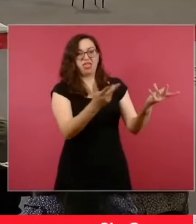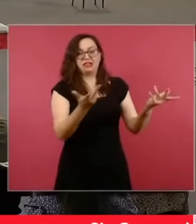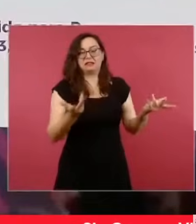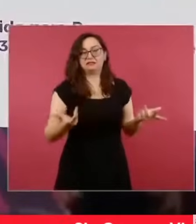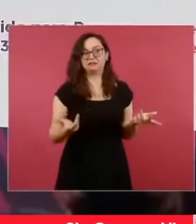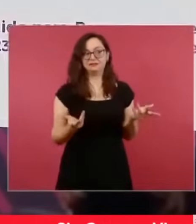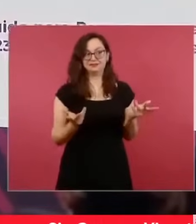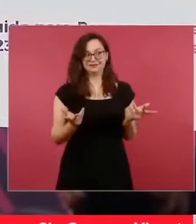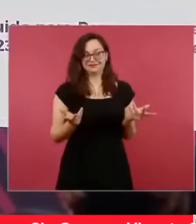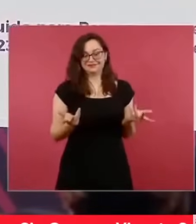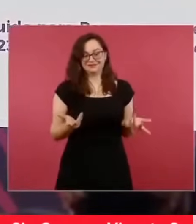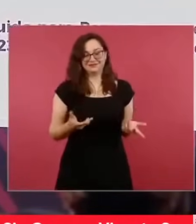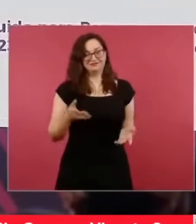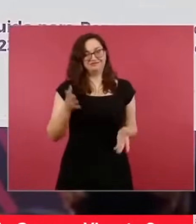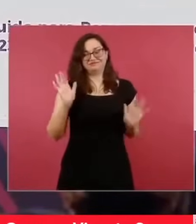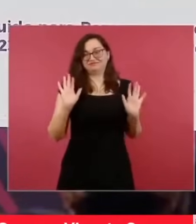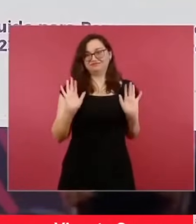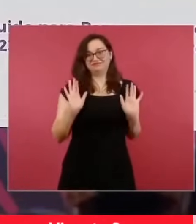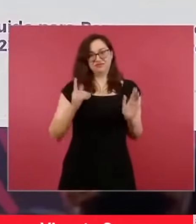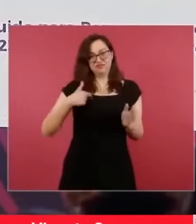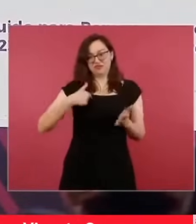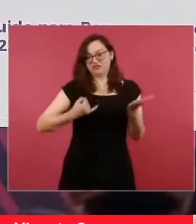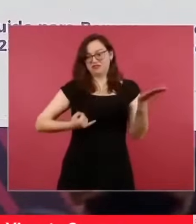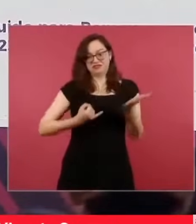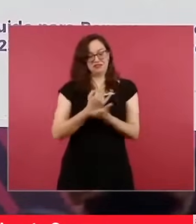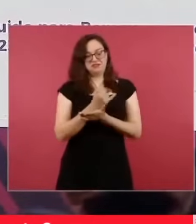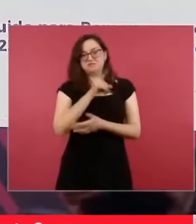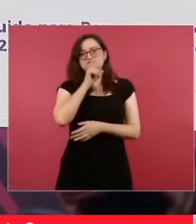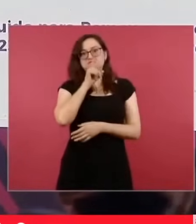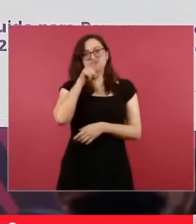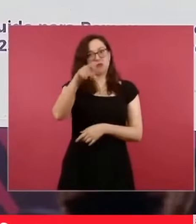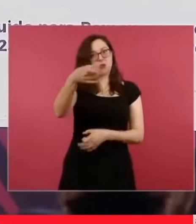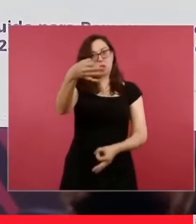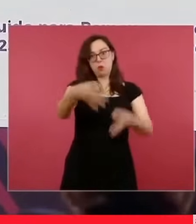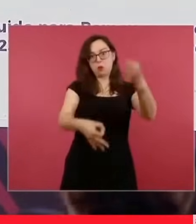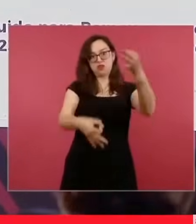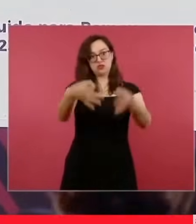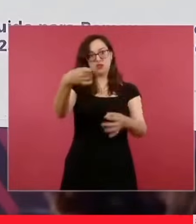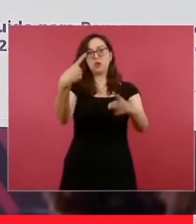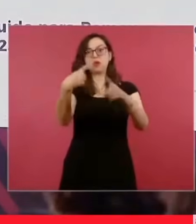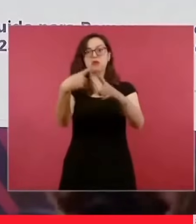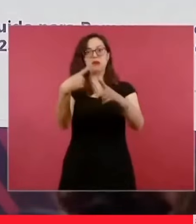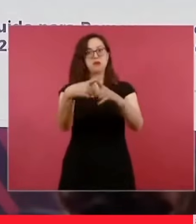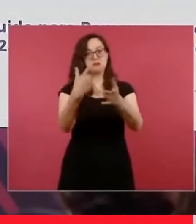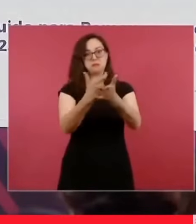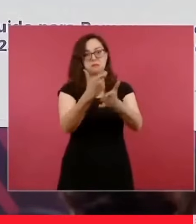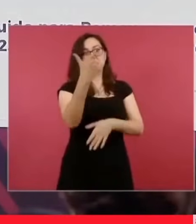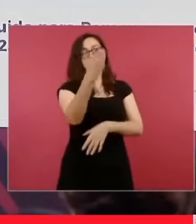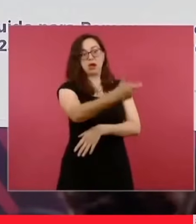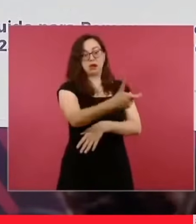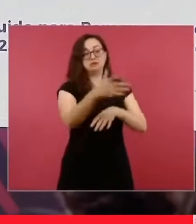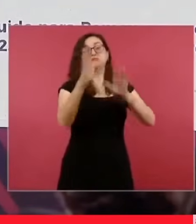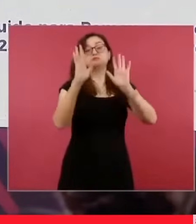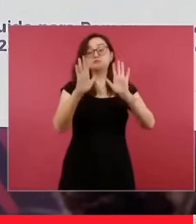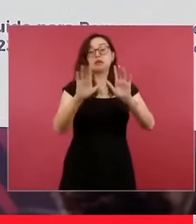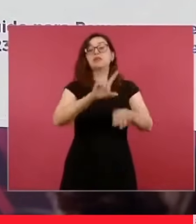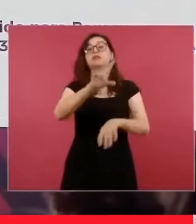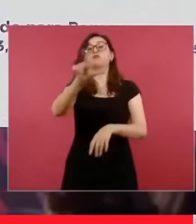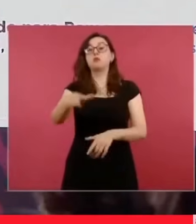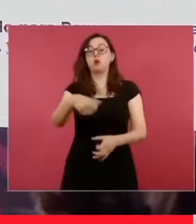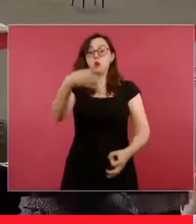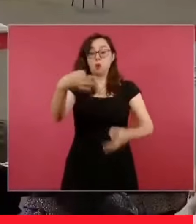dinero y el juez decide. Y mediante una resolución judicial, el